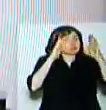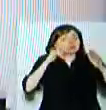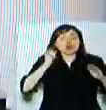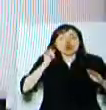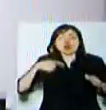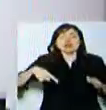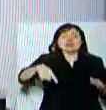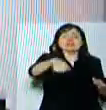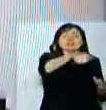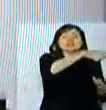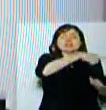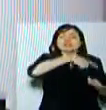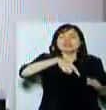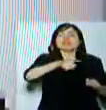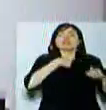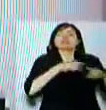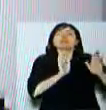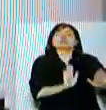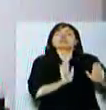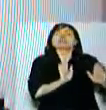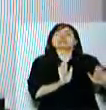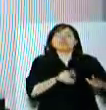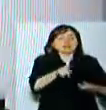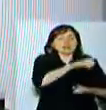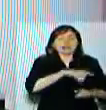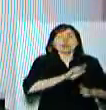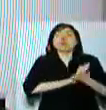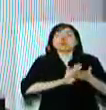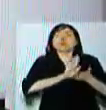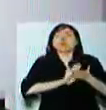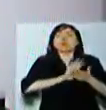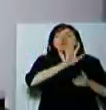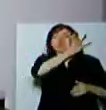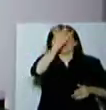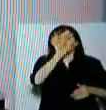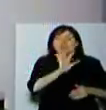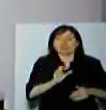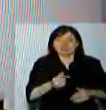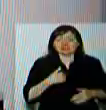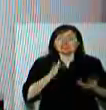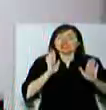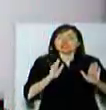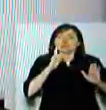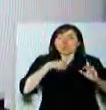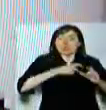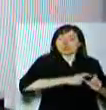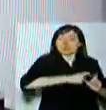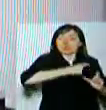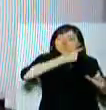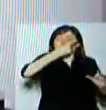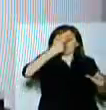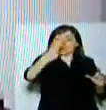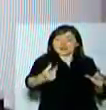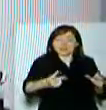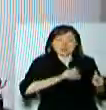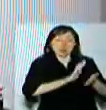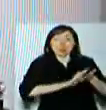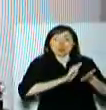tanto esperan de este nuevo país y en el que espero ser un puente entre las nuevas y